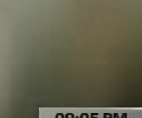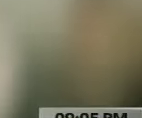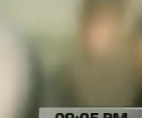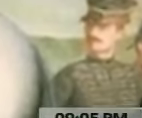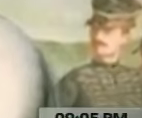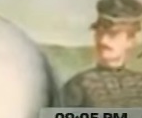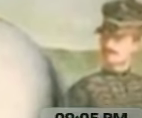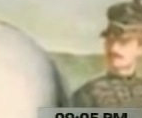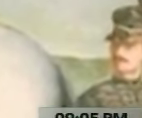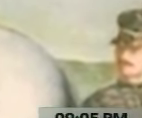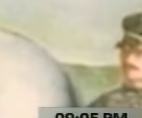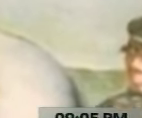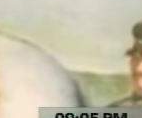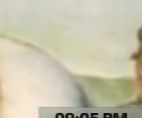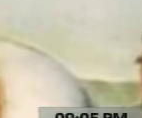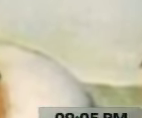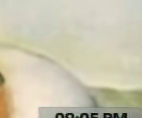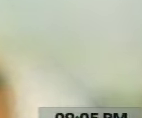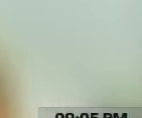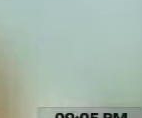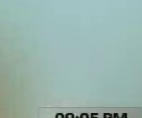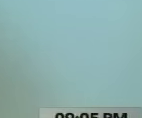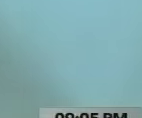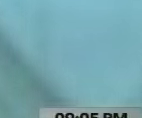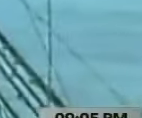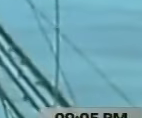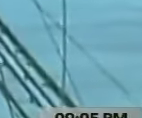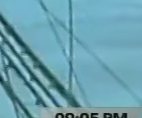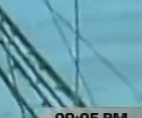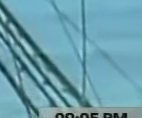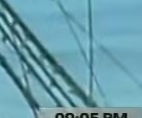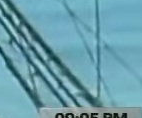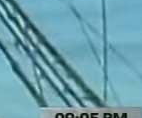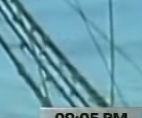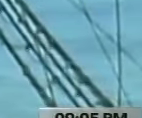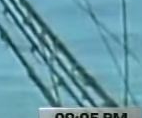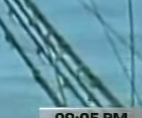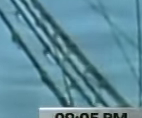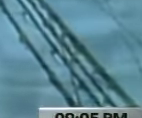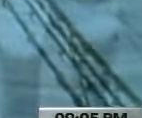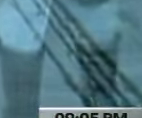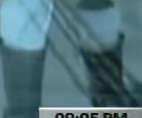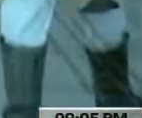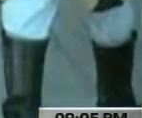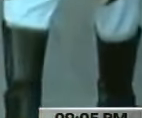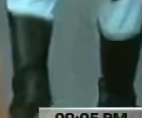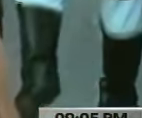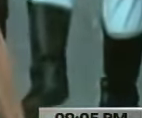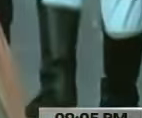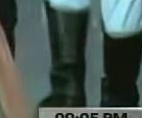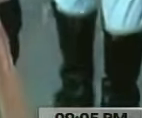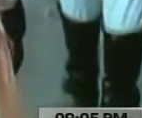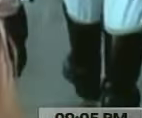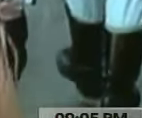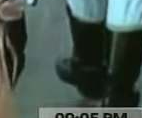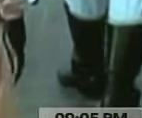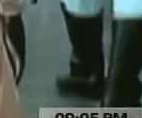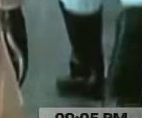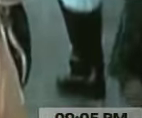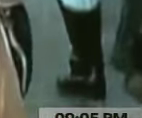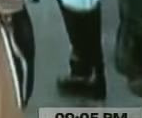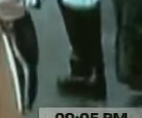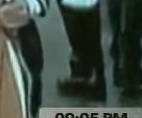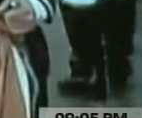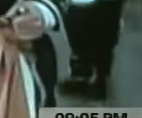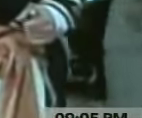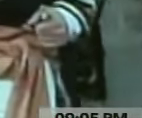América reconocen la hazaña heroica del más universal de los americanos, siendo inspiración para la lucha revolucionaria por